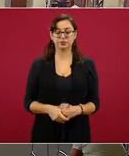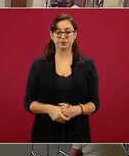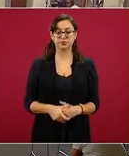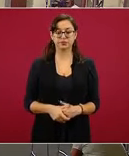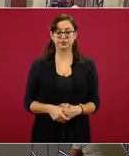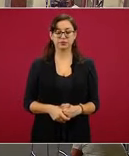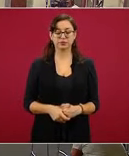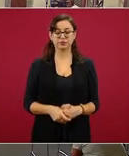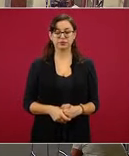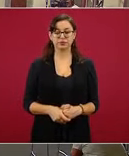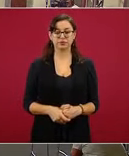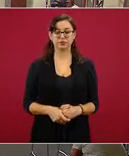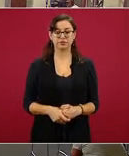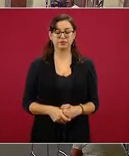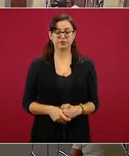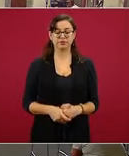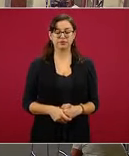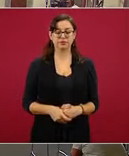las medidas de seguridad.